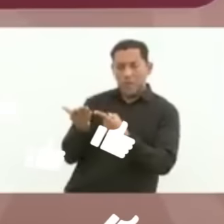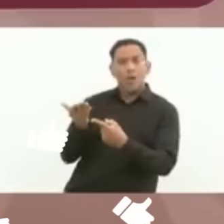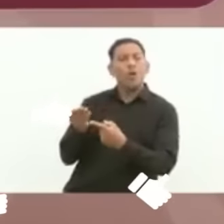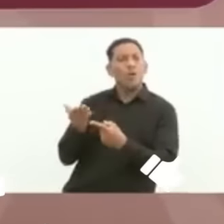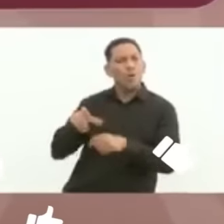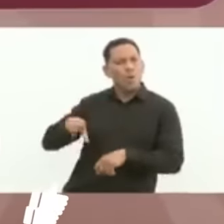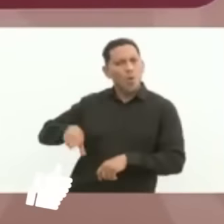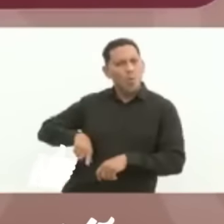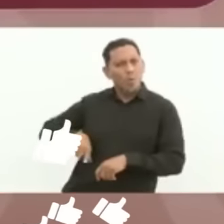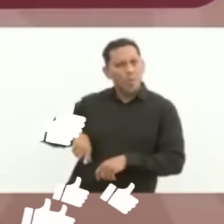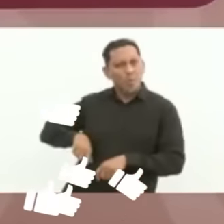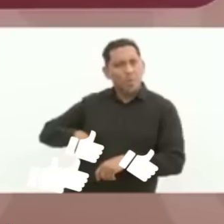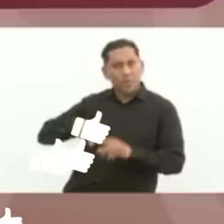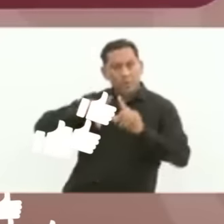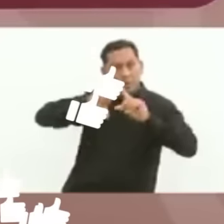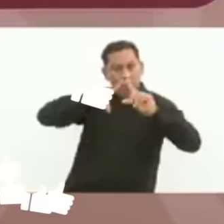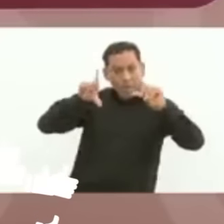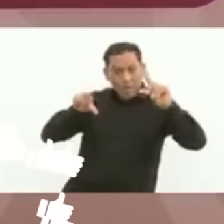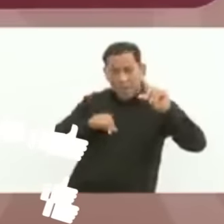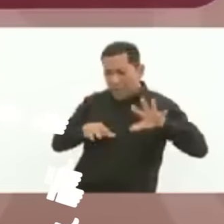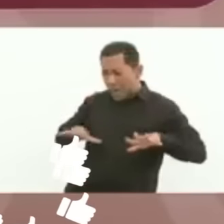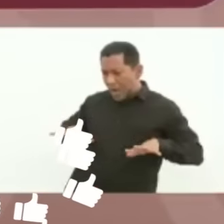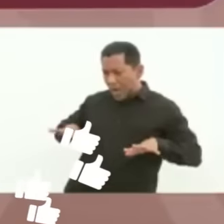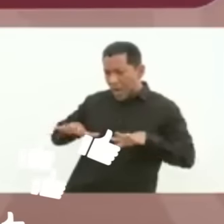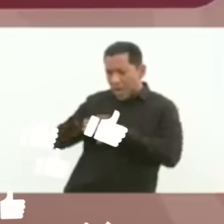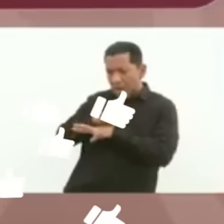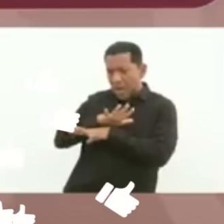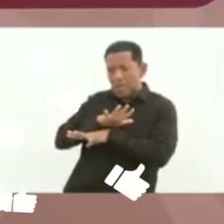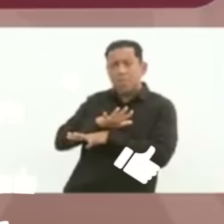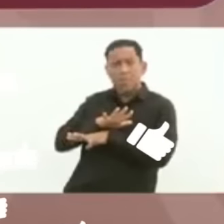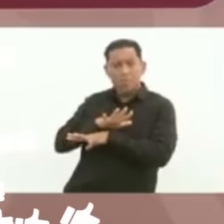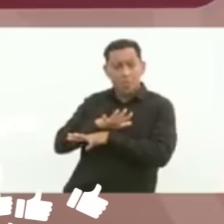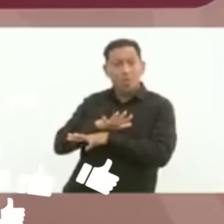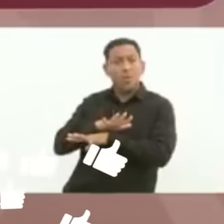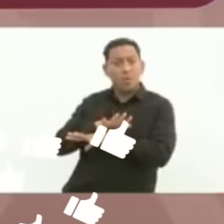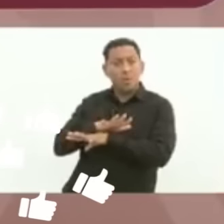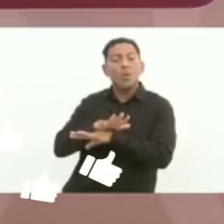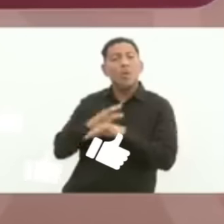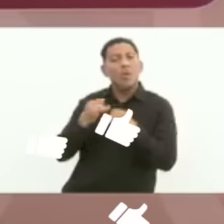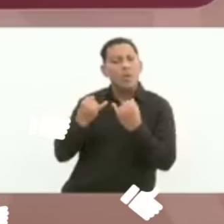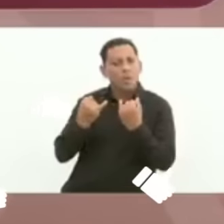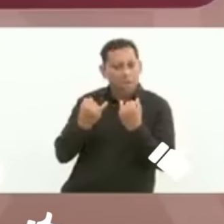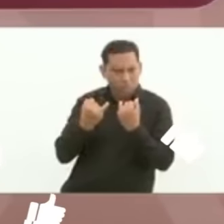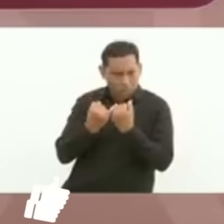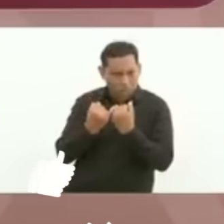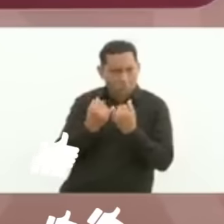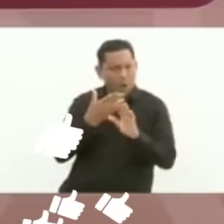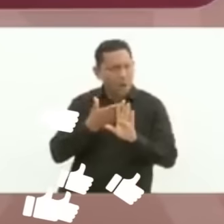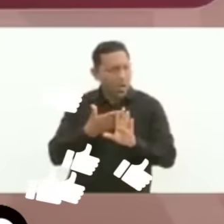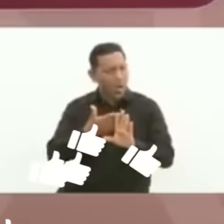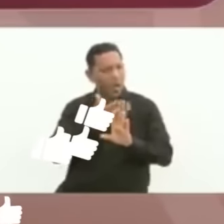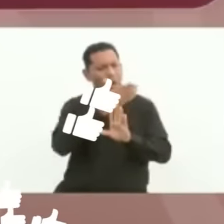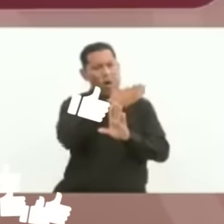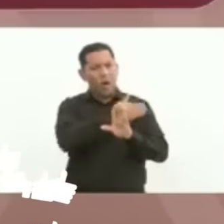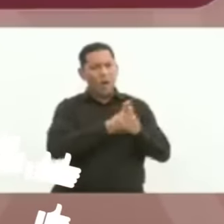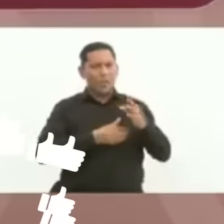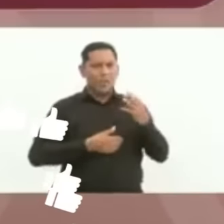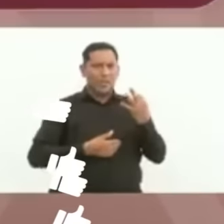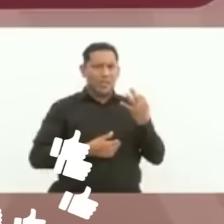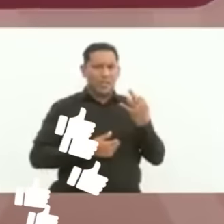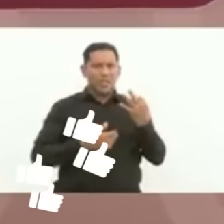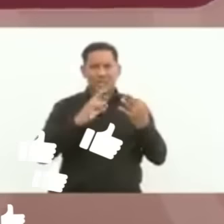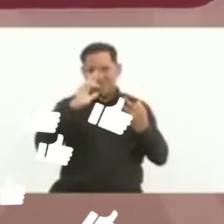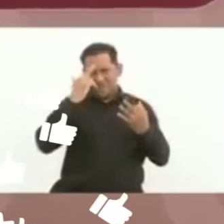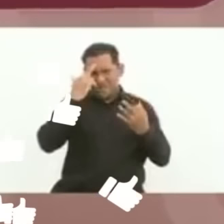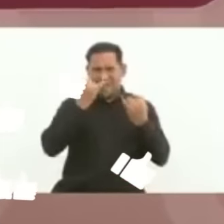transformación del país de la misma magnitud que las otras transformaciones que la independencia